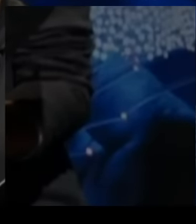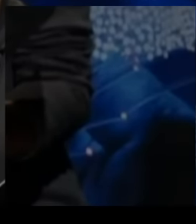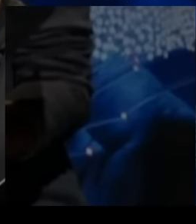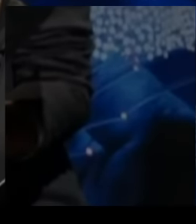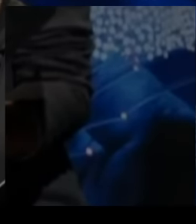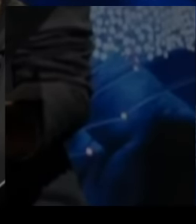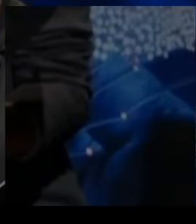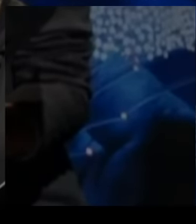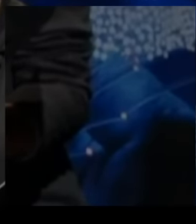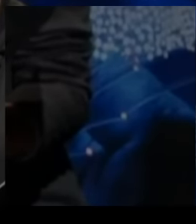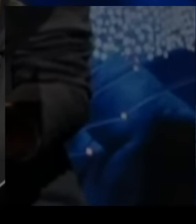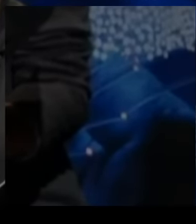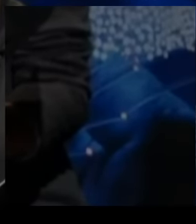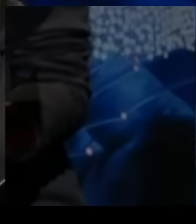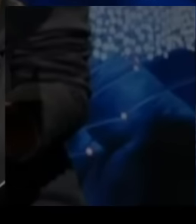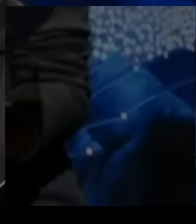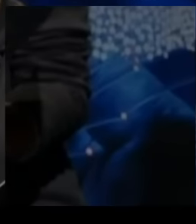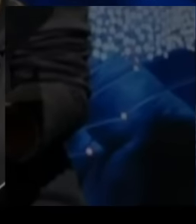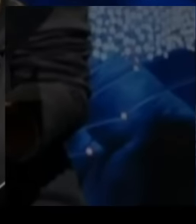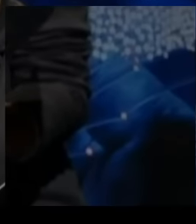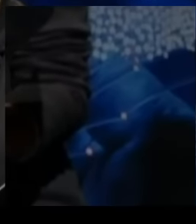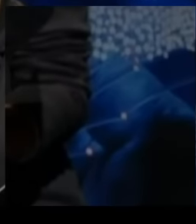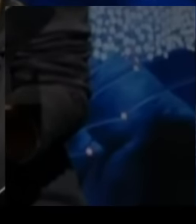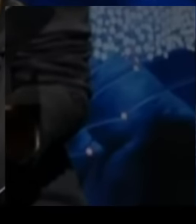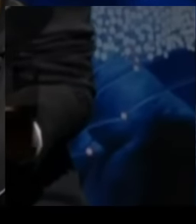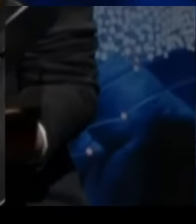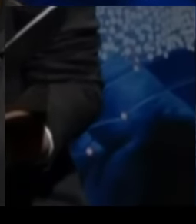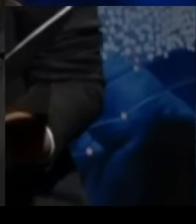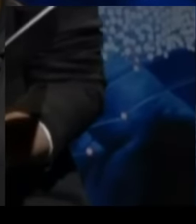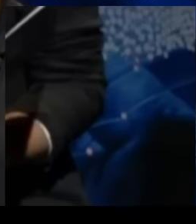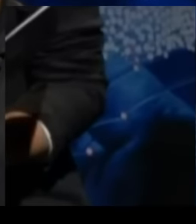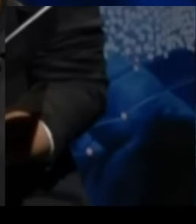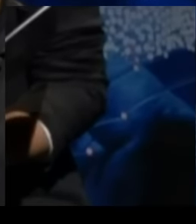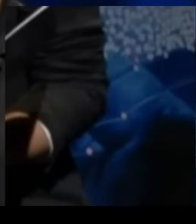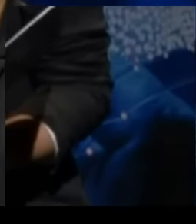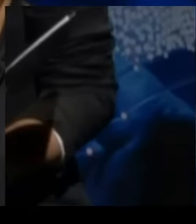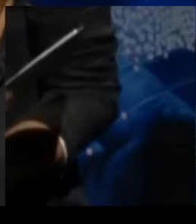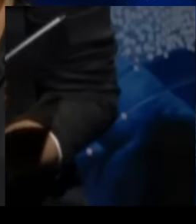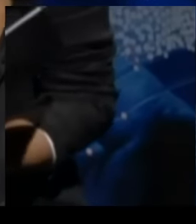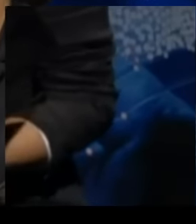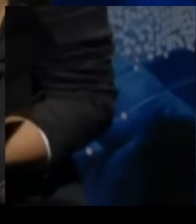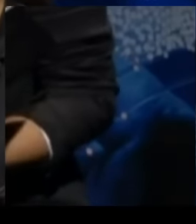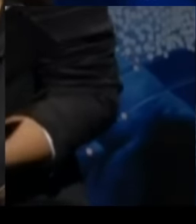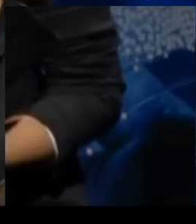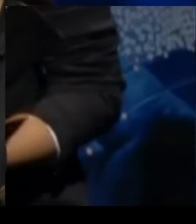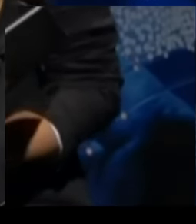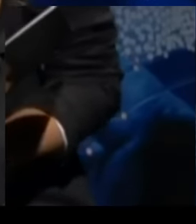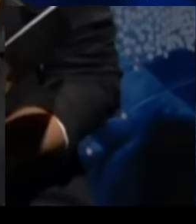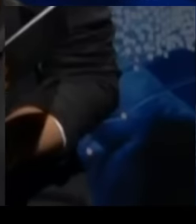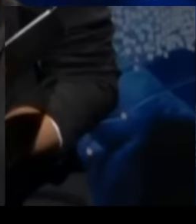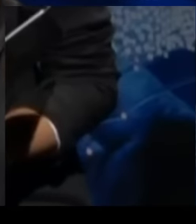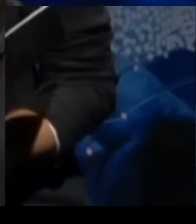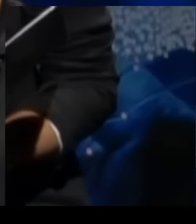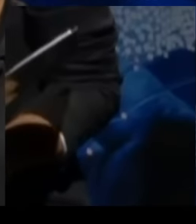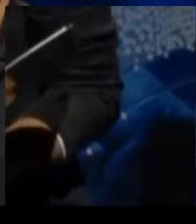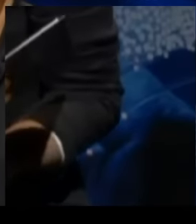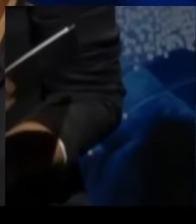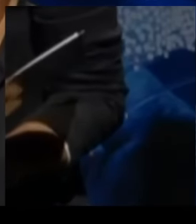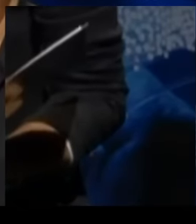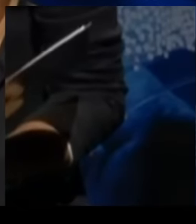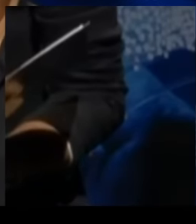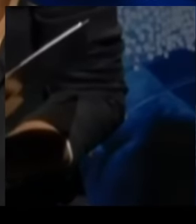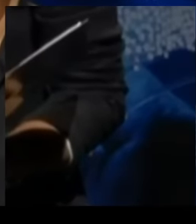número 19.210 y procedimientos de debida diligencia. Muchas gracias, Evelyn. Vamos a comenzar entonces